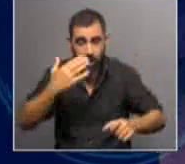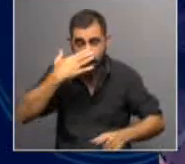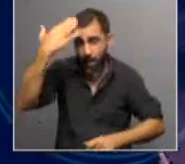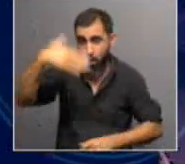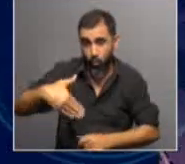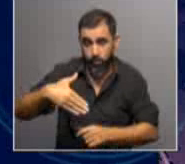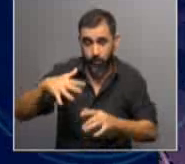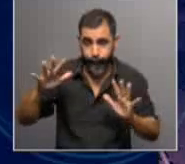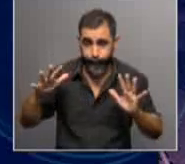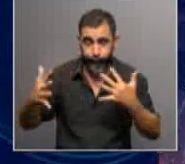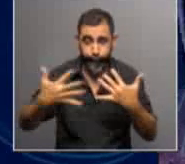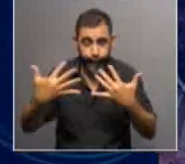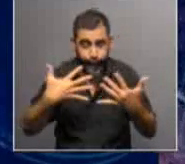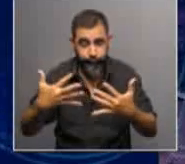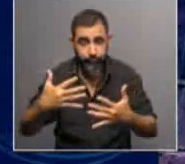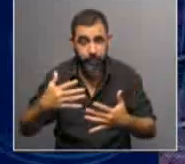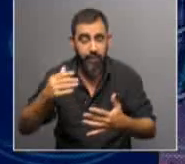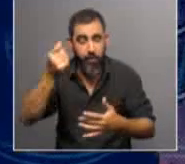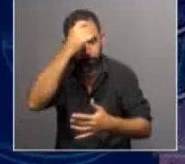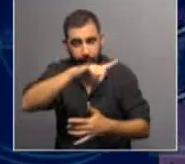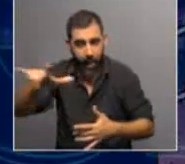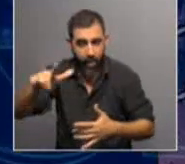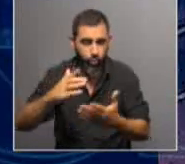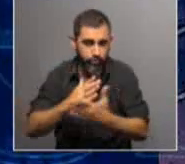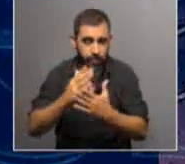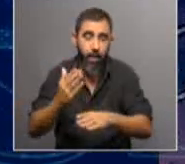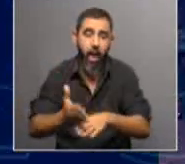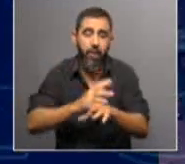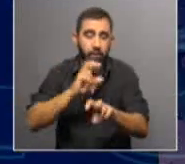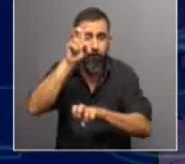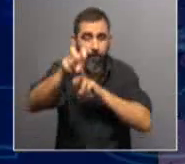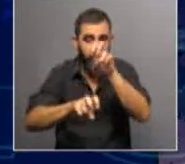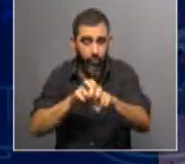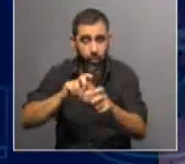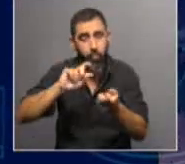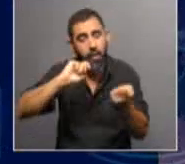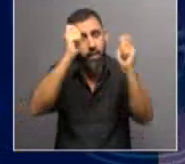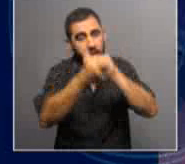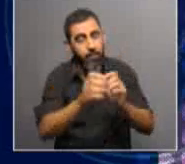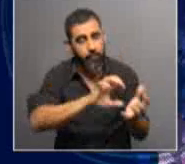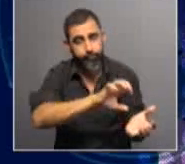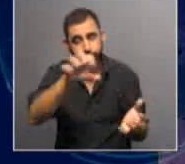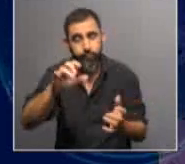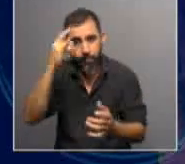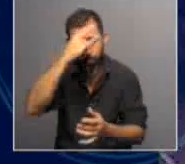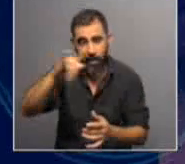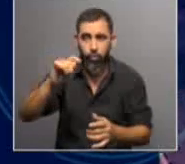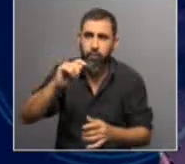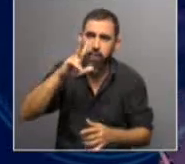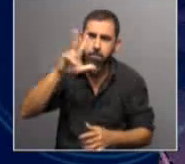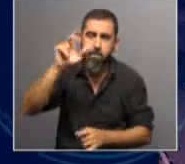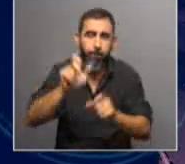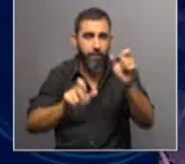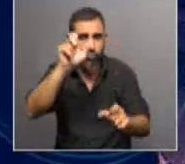fue presencial, que fue siempre en Circuito Prado, empezamos en Parque Rodó y después se pasó a Circuito Prado, fueron más de 3.000